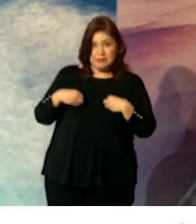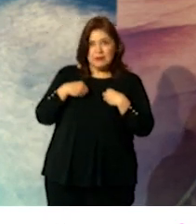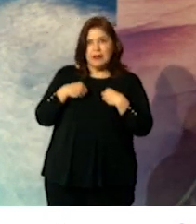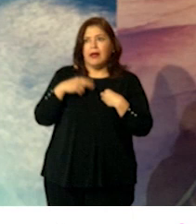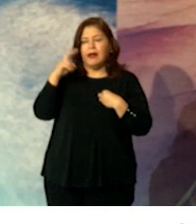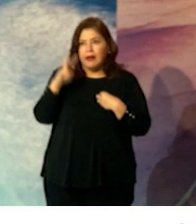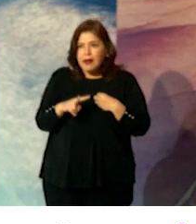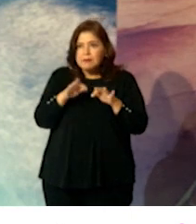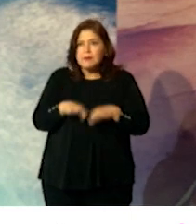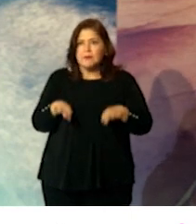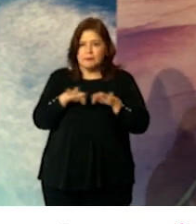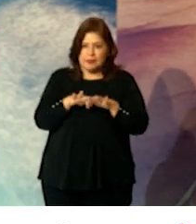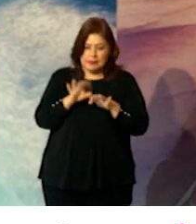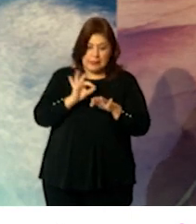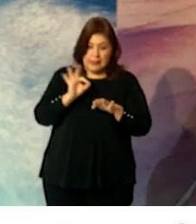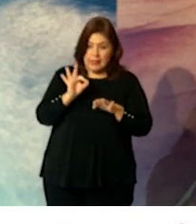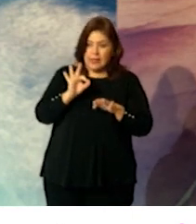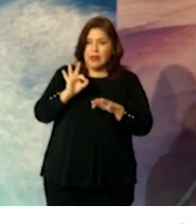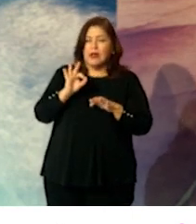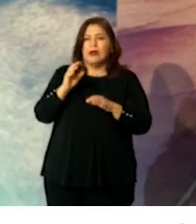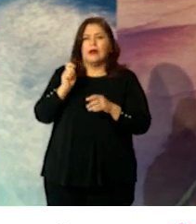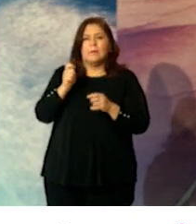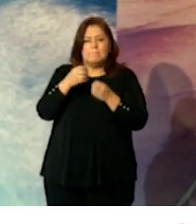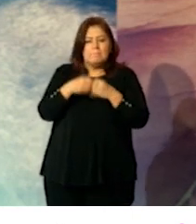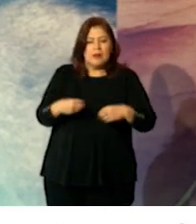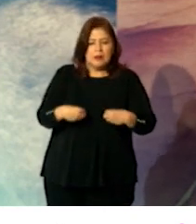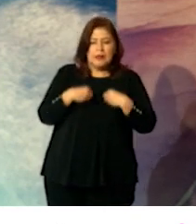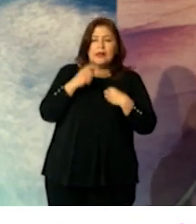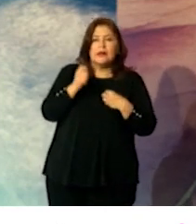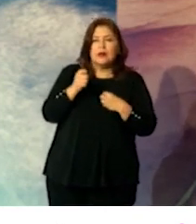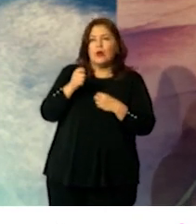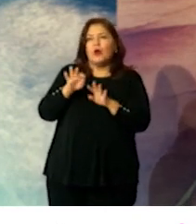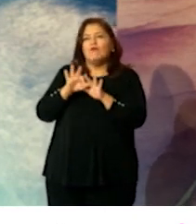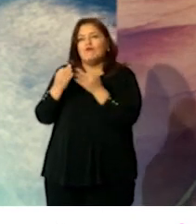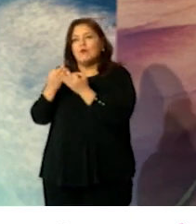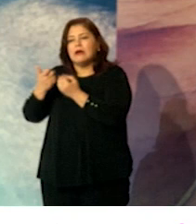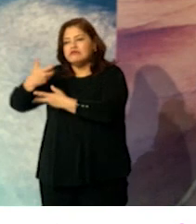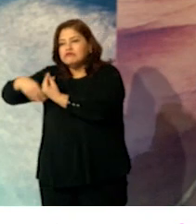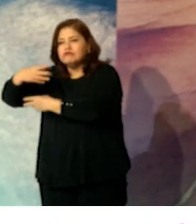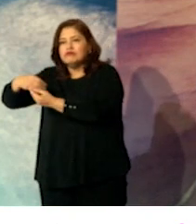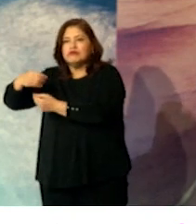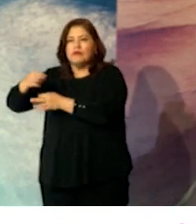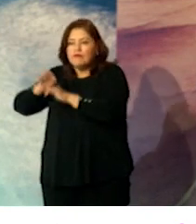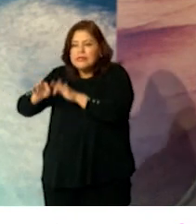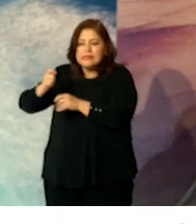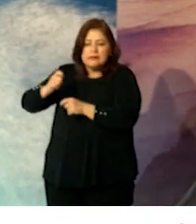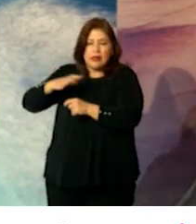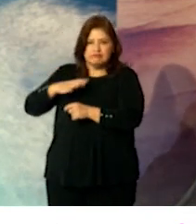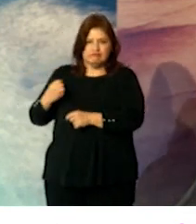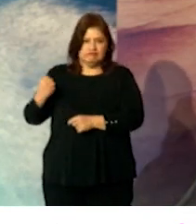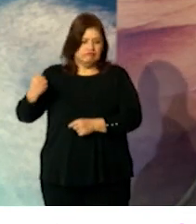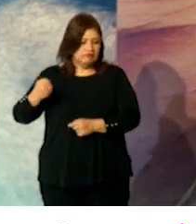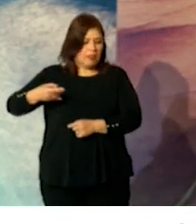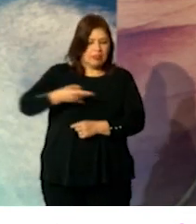que la que está poniendo en jaque a la vida es mucho el rol de las finanzas y su dominio. Entonces dije, guau, ¿no? Entonces eso es lo